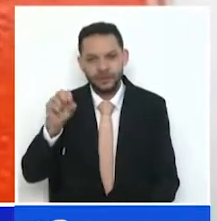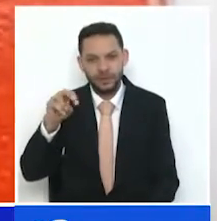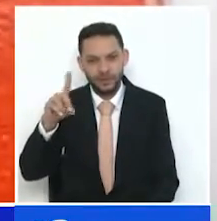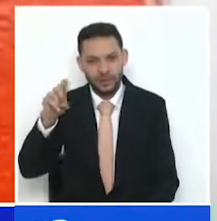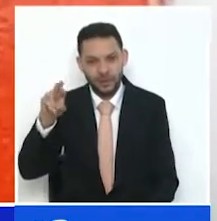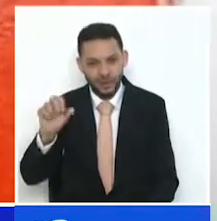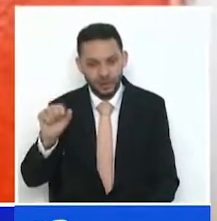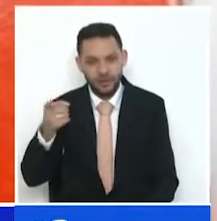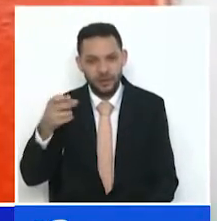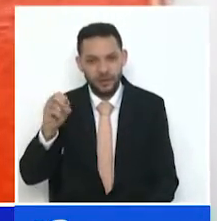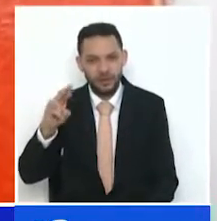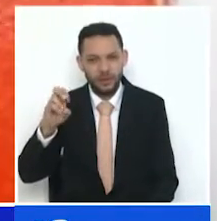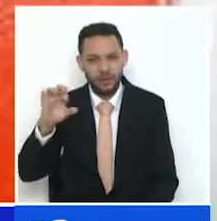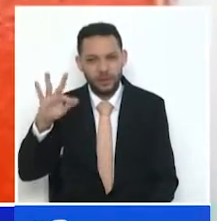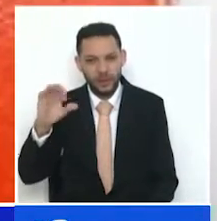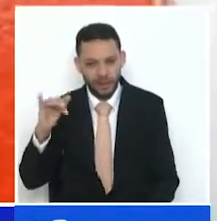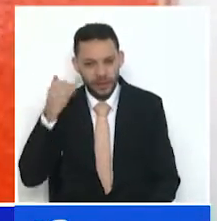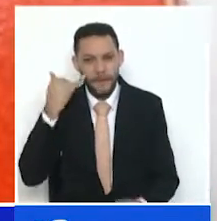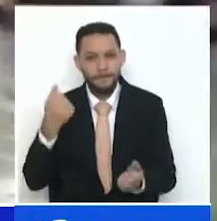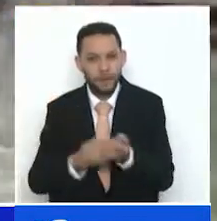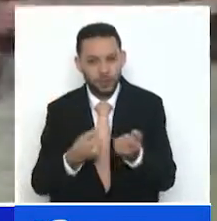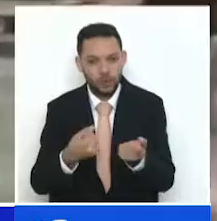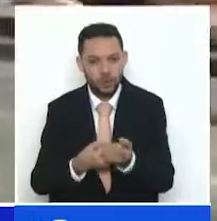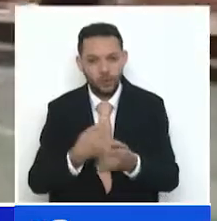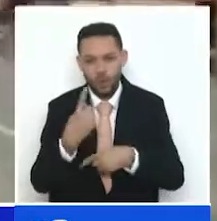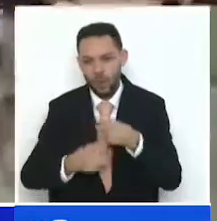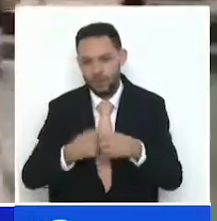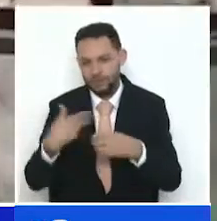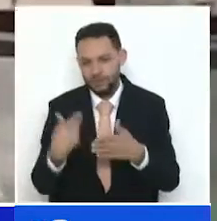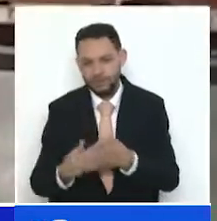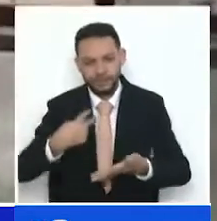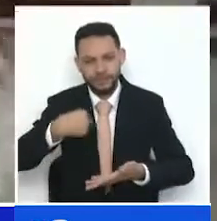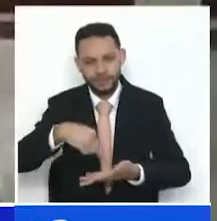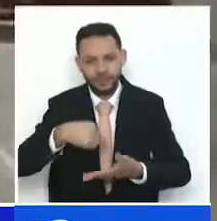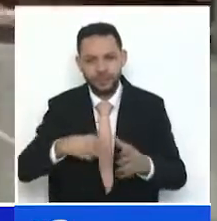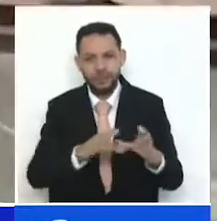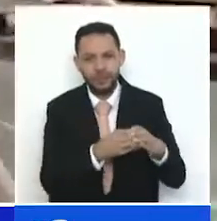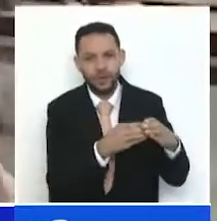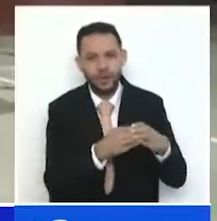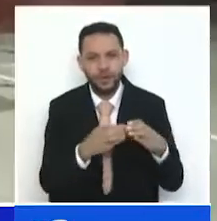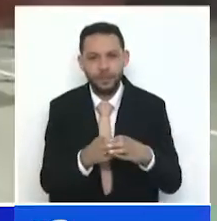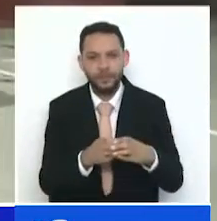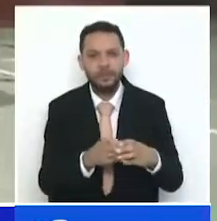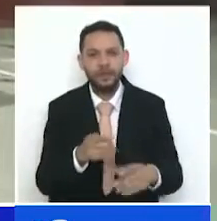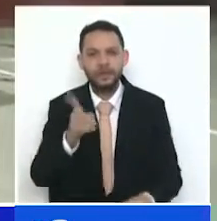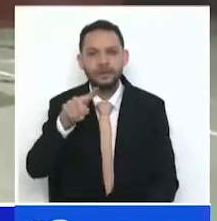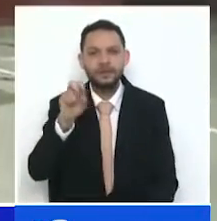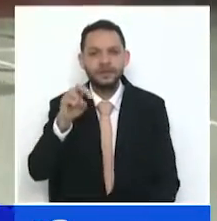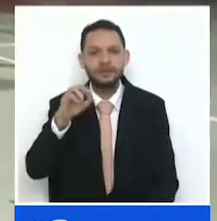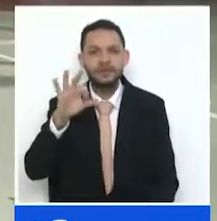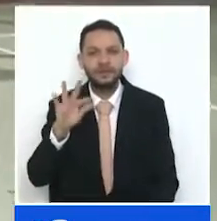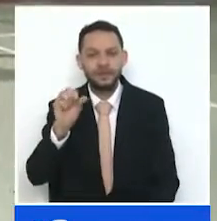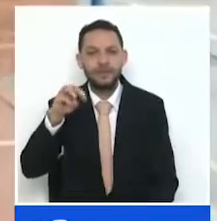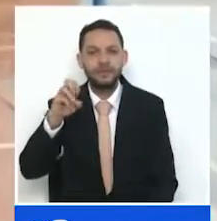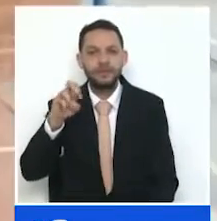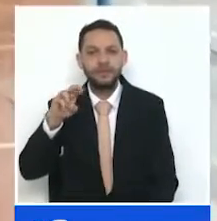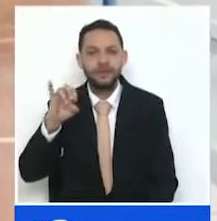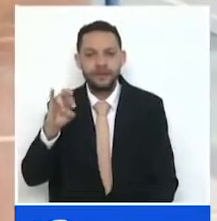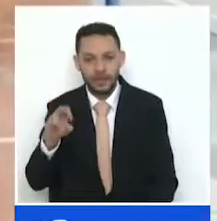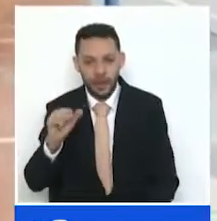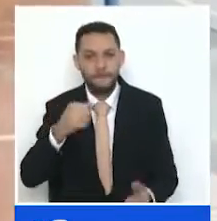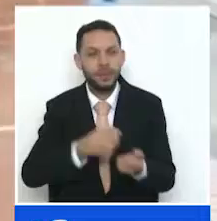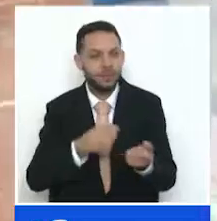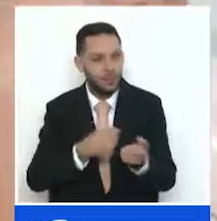se ha basado en apoyar este programa desde hace 7 años. Las bailarinas pertenecen a la institución educativa Santa María Goretti, donde se han preparado para mejorar la disciplina